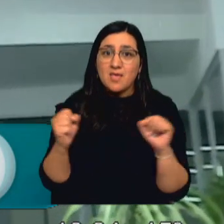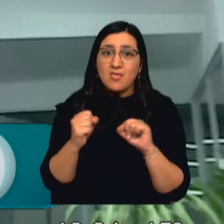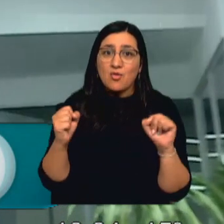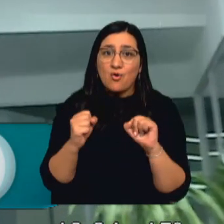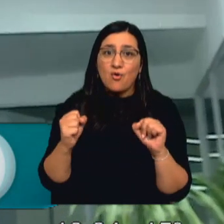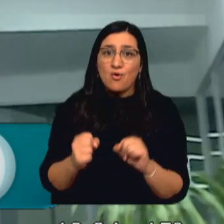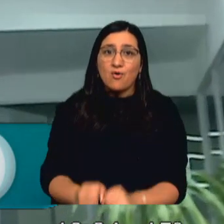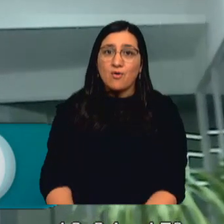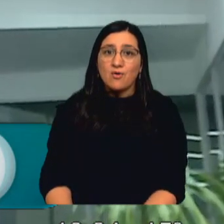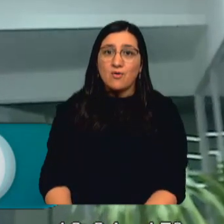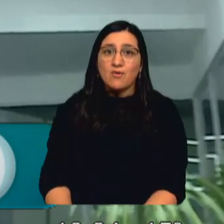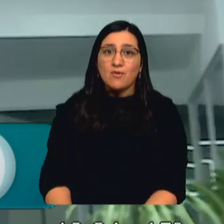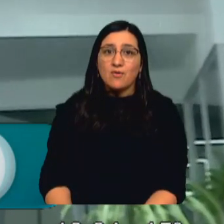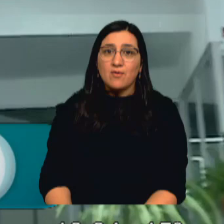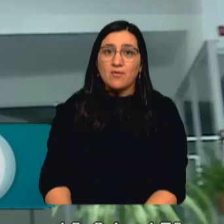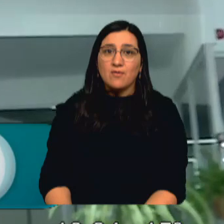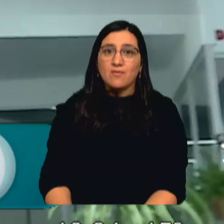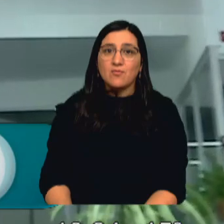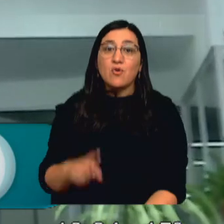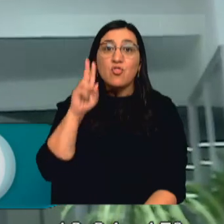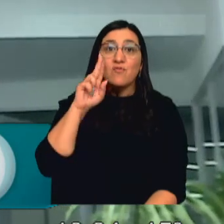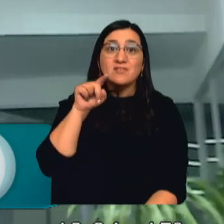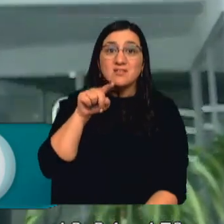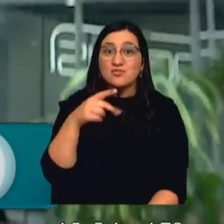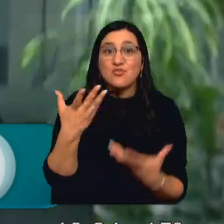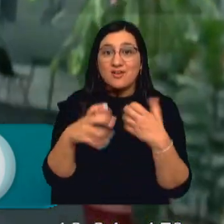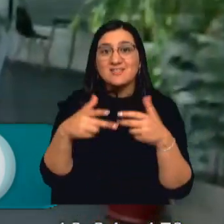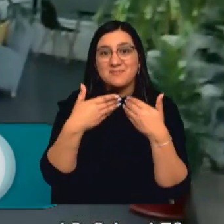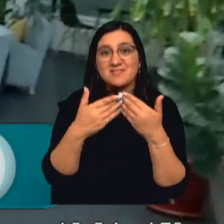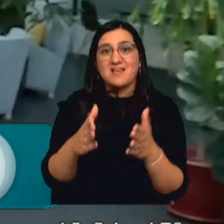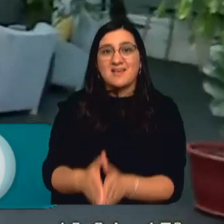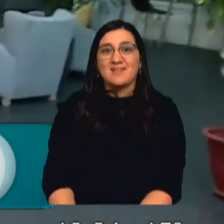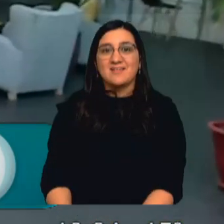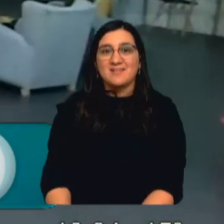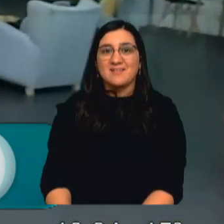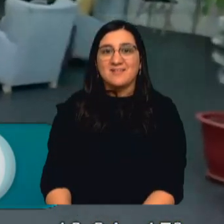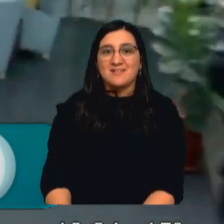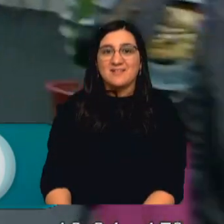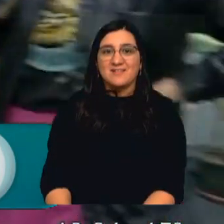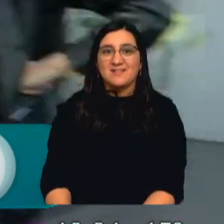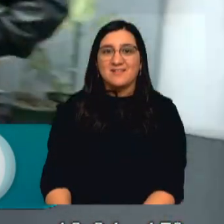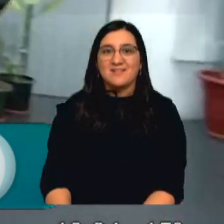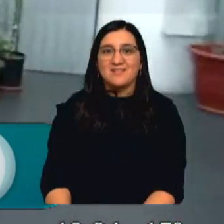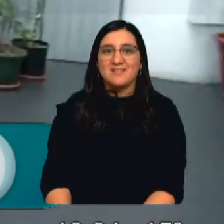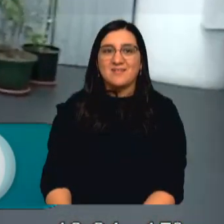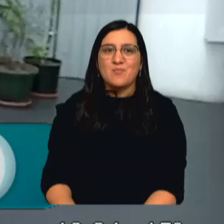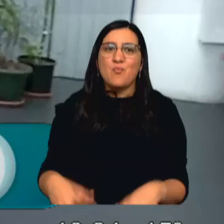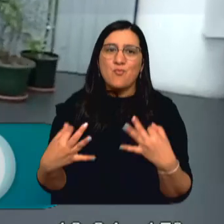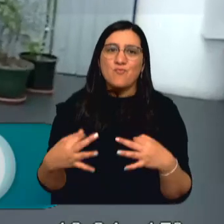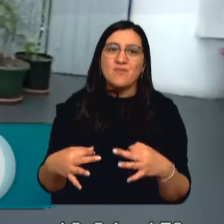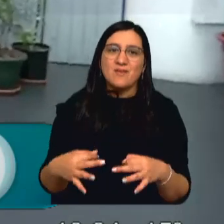Olímpico. ¡Qué miedo! No, señor. Atleta olímpico. Pero cuando ves eso es cuando no querés arrancar. Y eso no lo puedes hacer nunca. No, Pablo, impresionante. Y